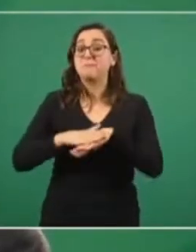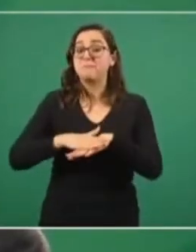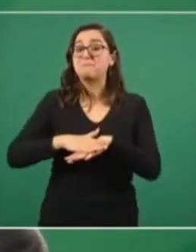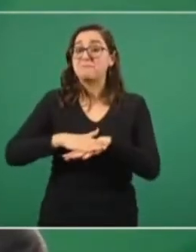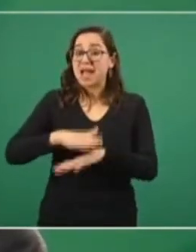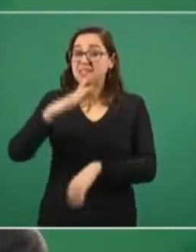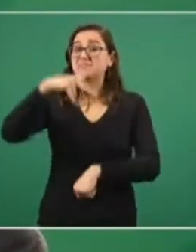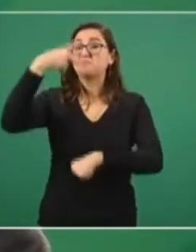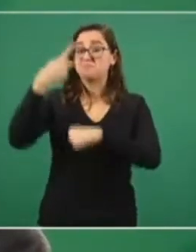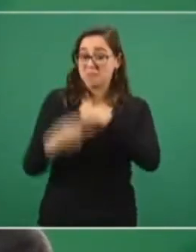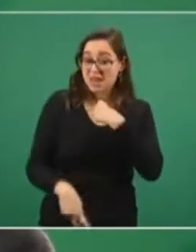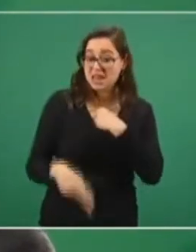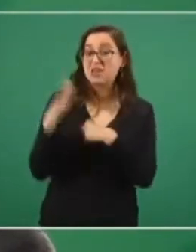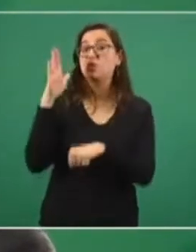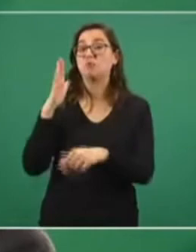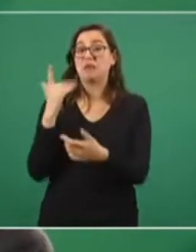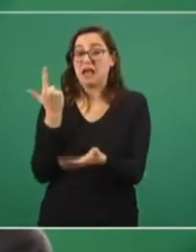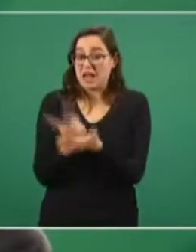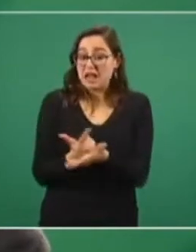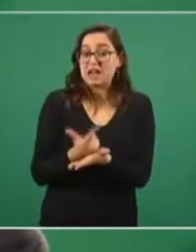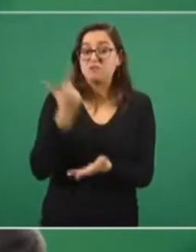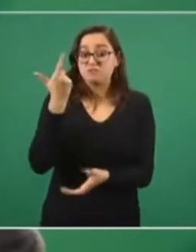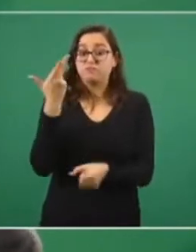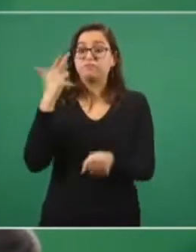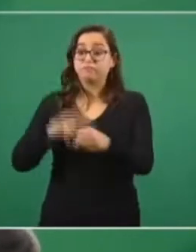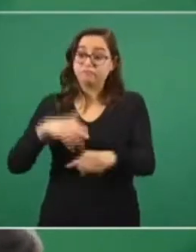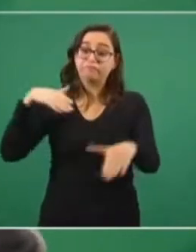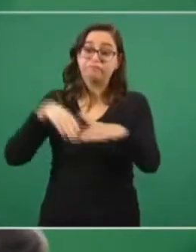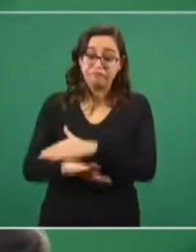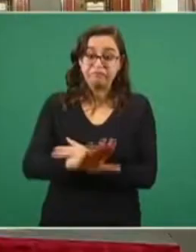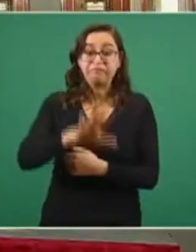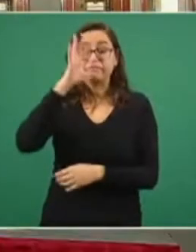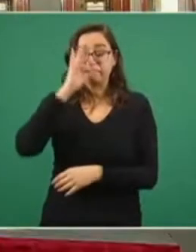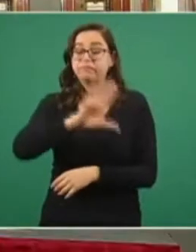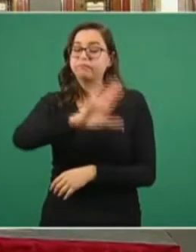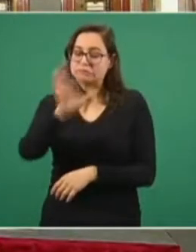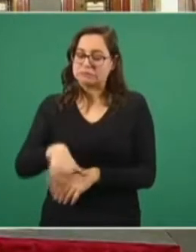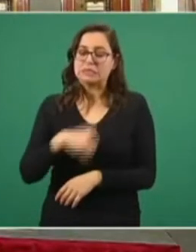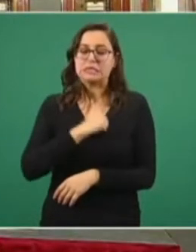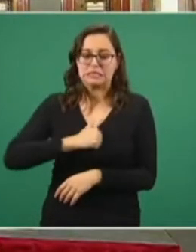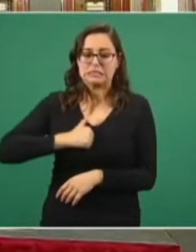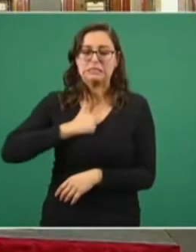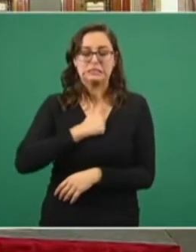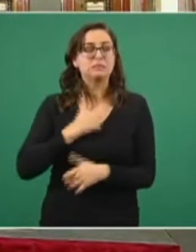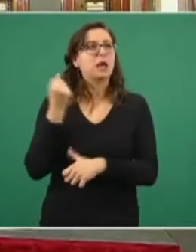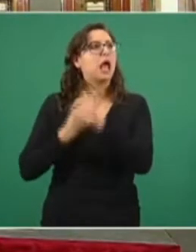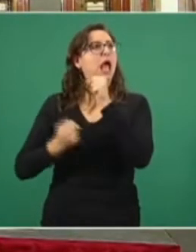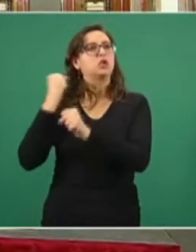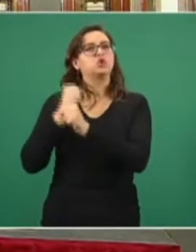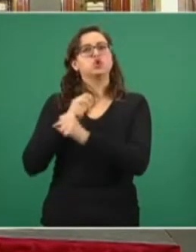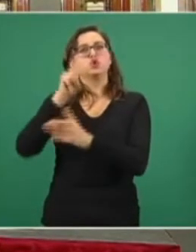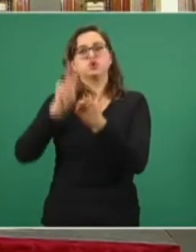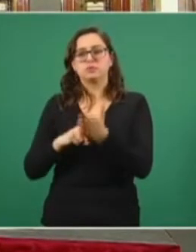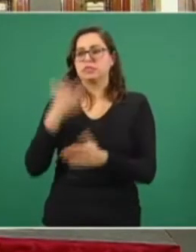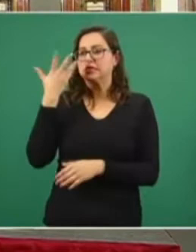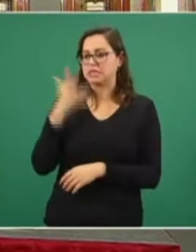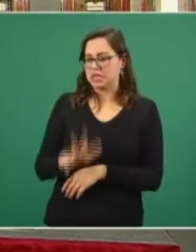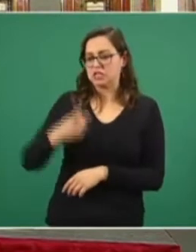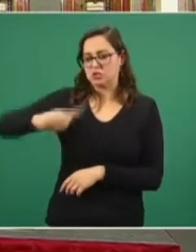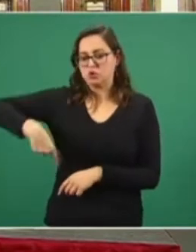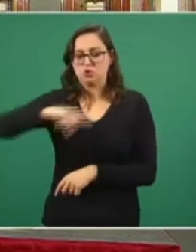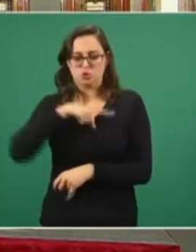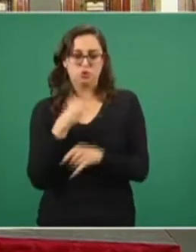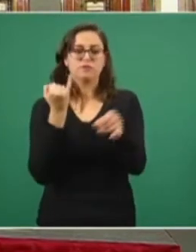mayor riesgo de hospitalización y de defunción, desafortunadamente. Por ahí en 2010 publicamos un